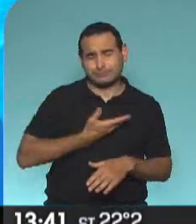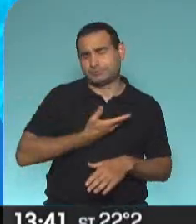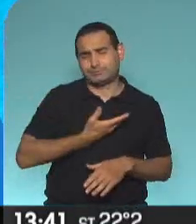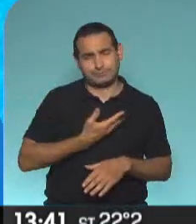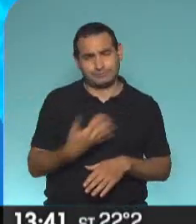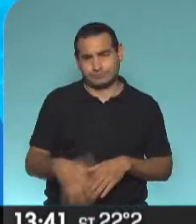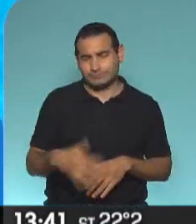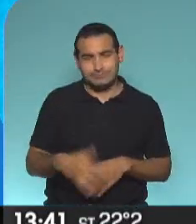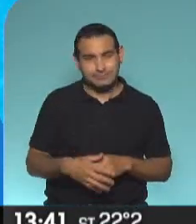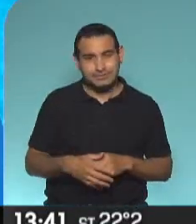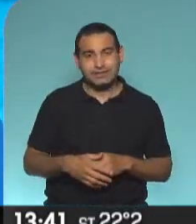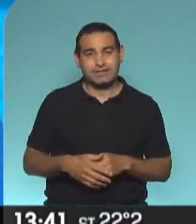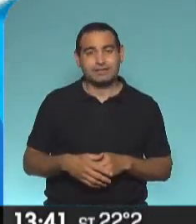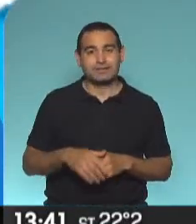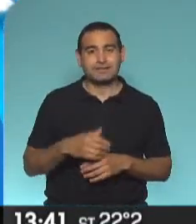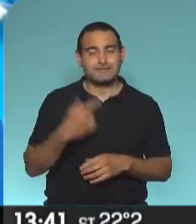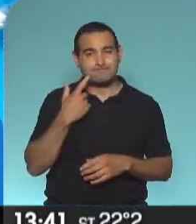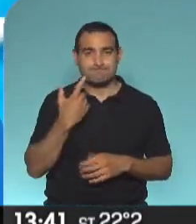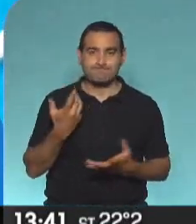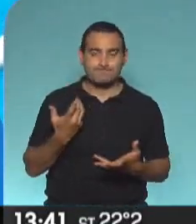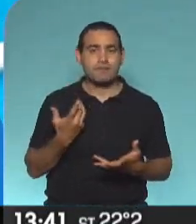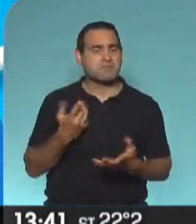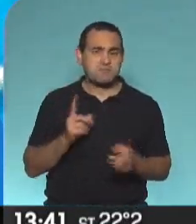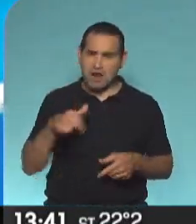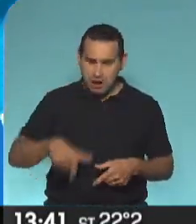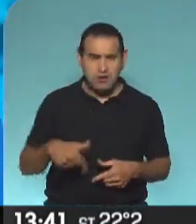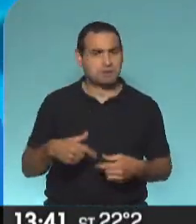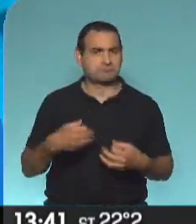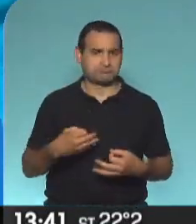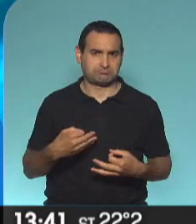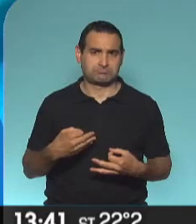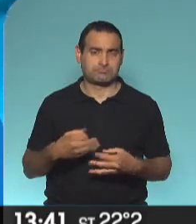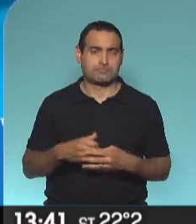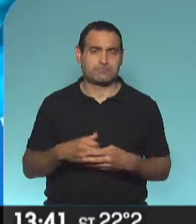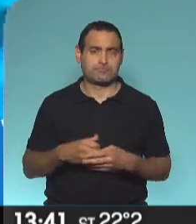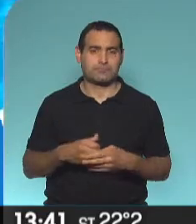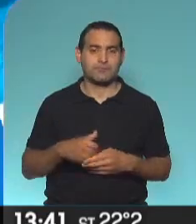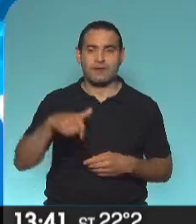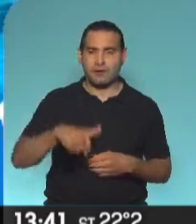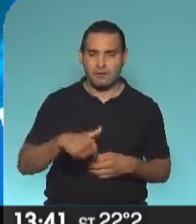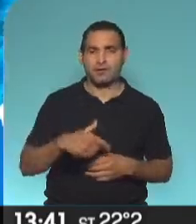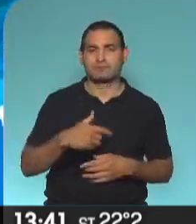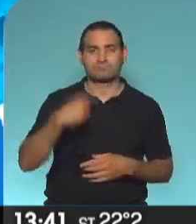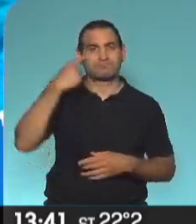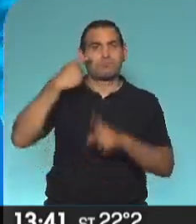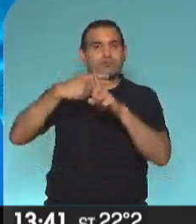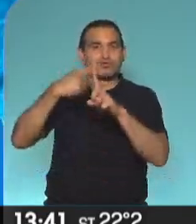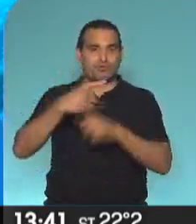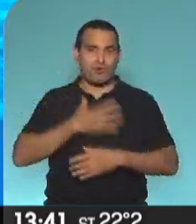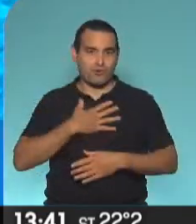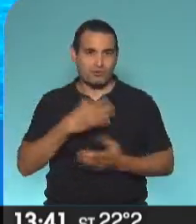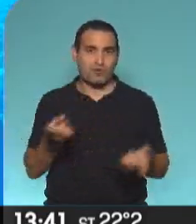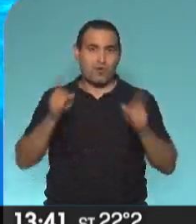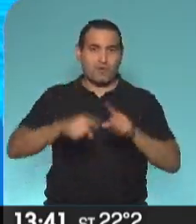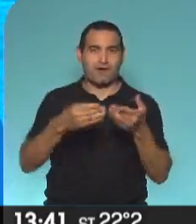la verdad que nos hizo tambalear un montón, pero bueno, la verdad que seguimos a hoy en día con mucho más esperanza que pudimos reabrir